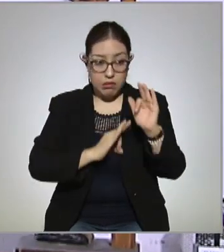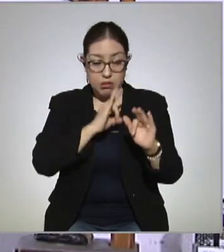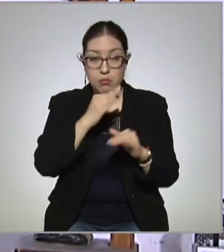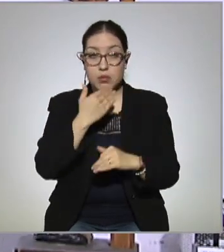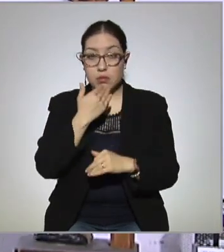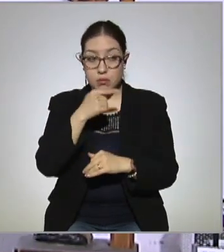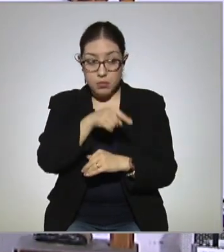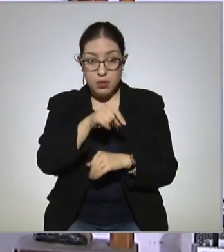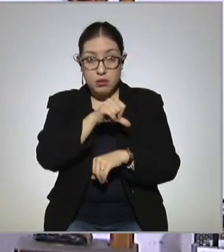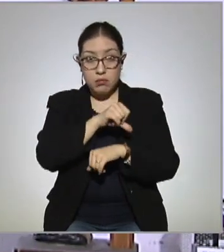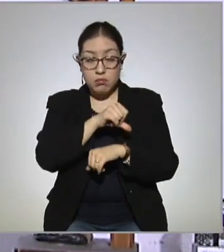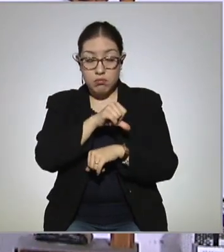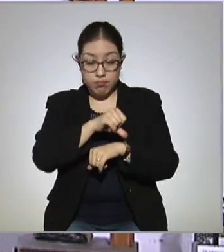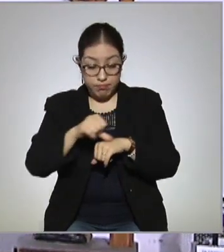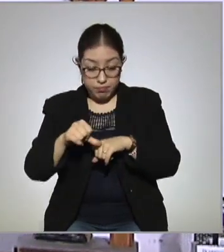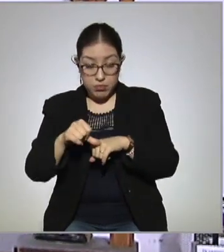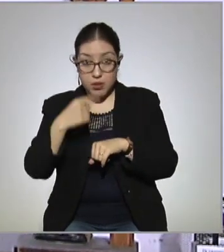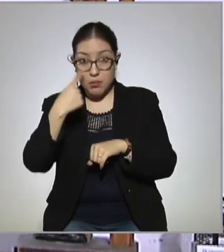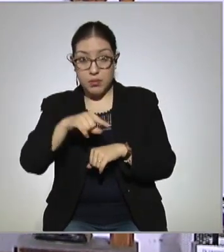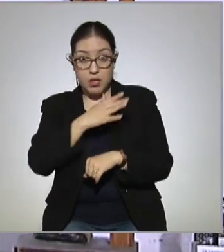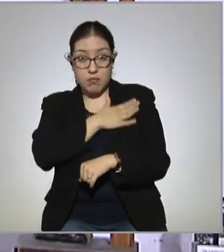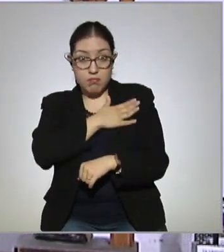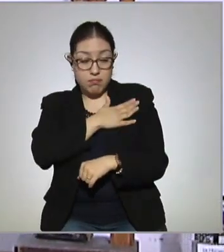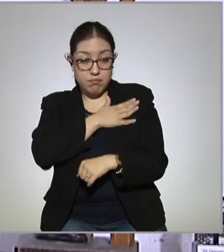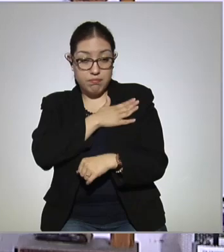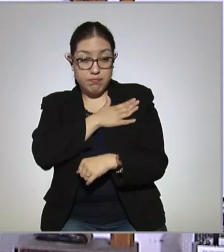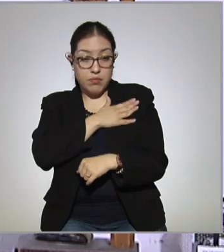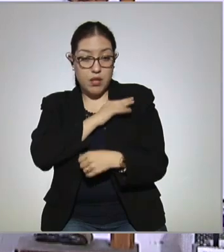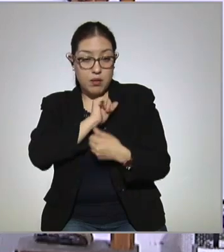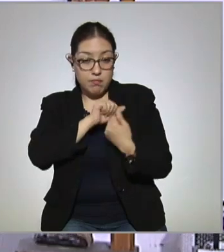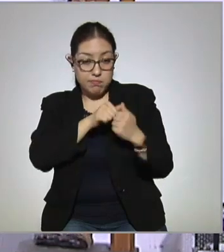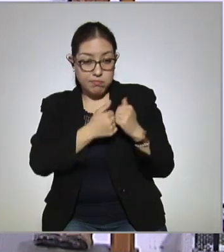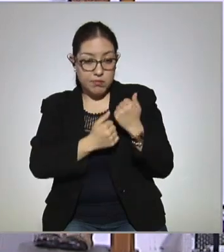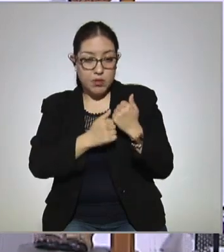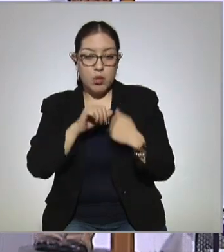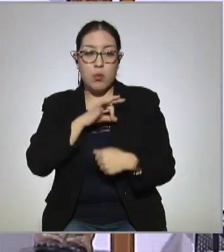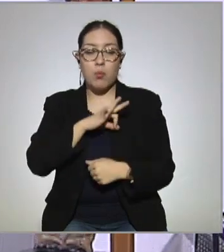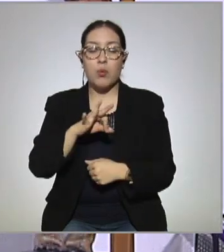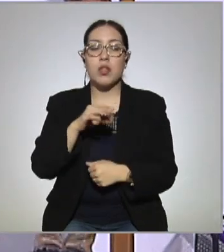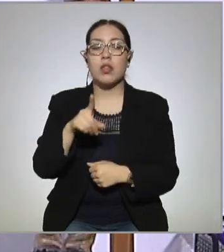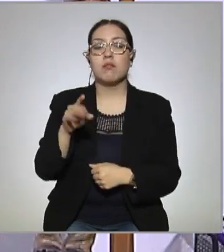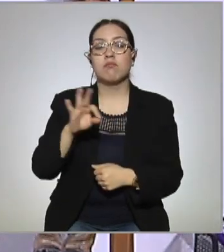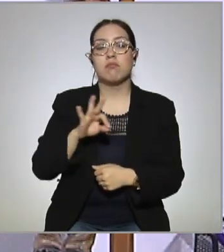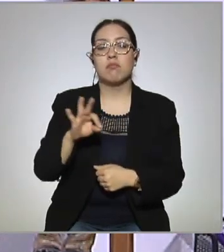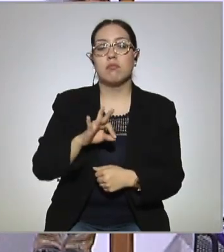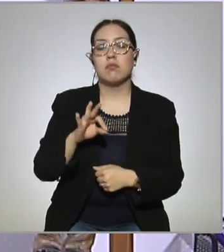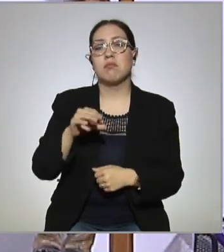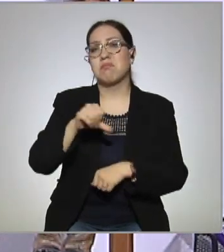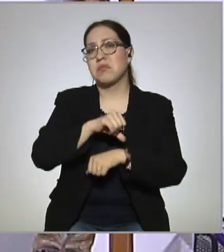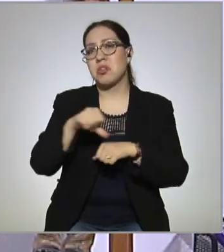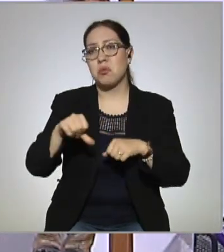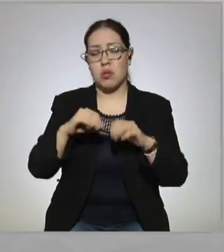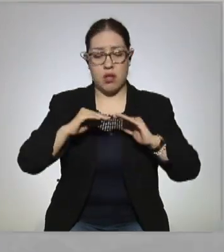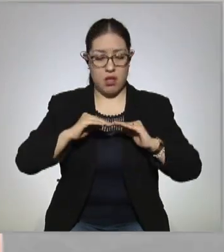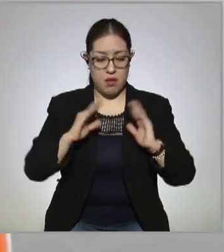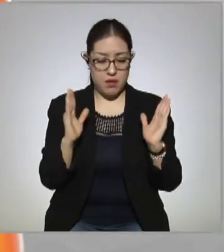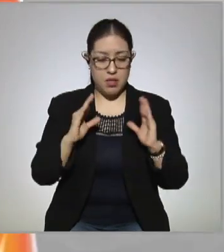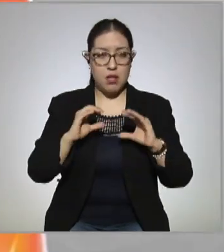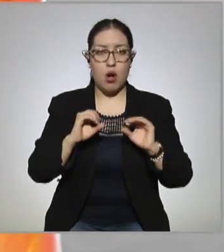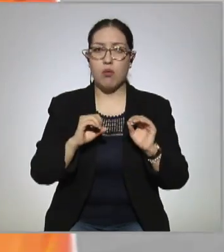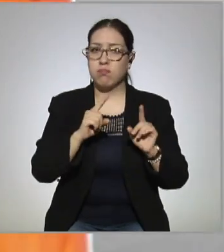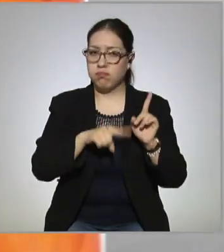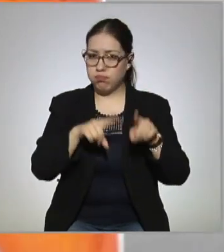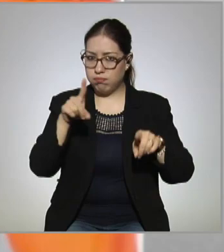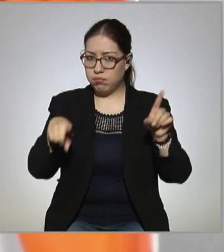una lesión del mango rotador puede ser por vía artroscópica o puede ser una cirugía abierta.